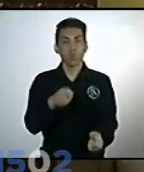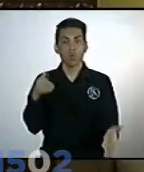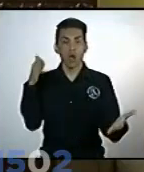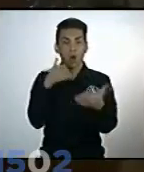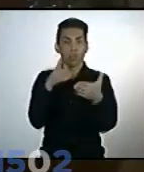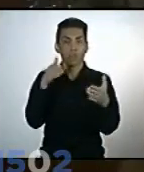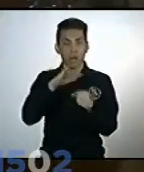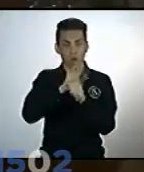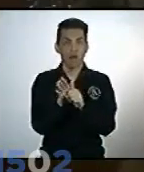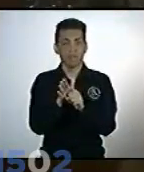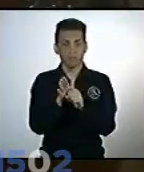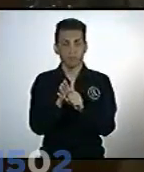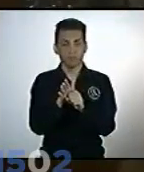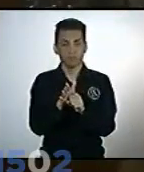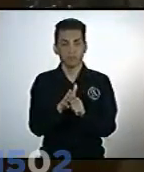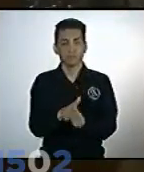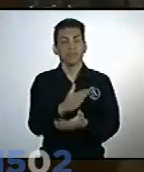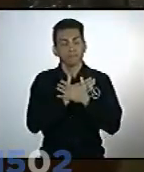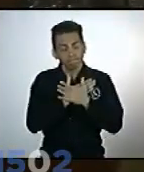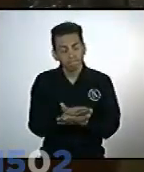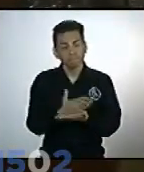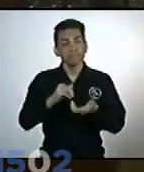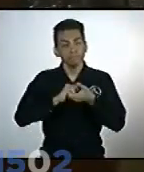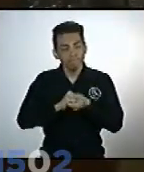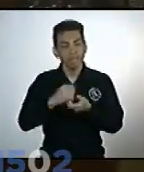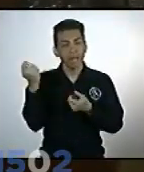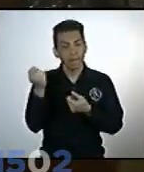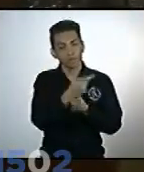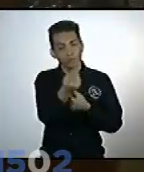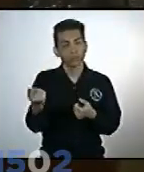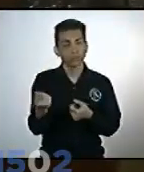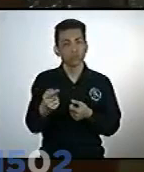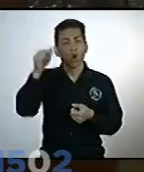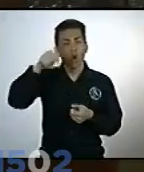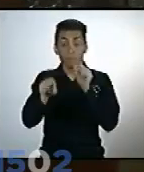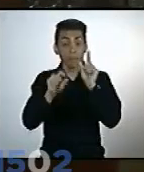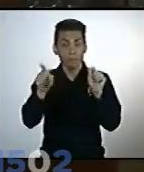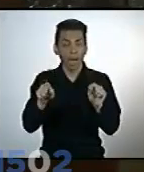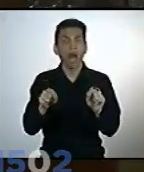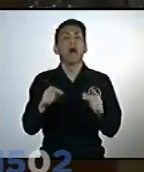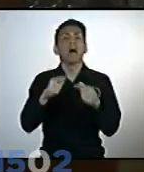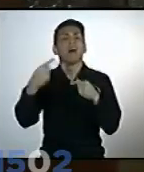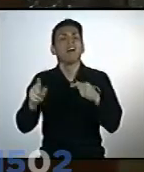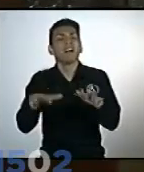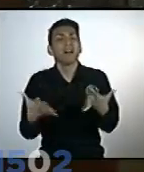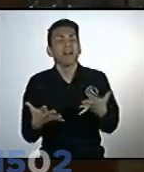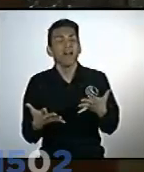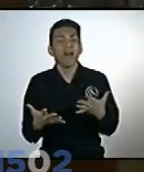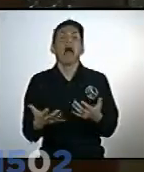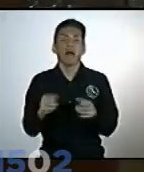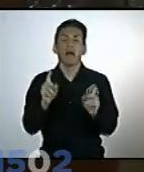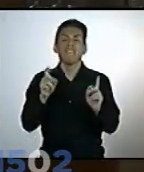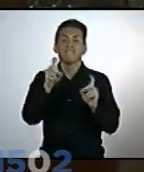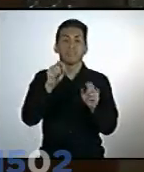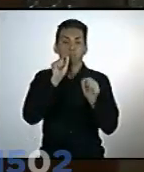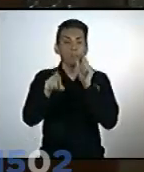coronavirus. Estimados amigos, hoy en día tenemos consecuencia que el virus no